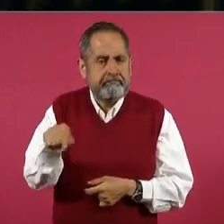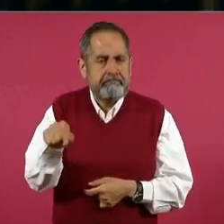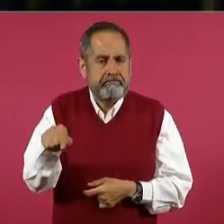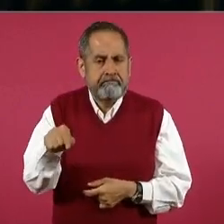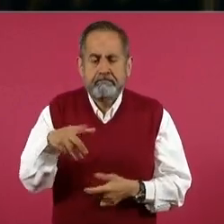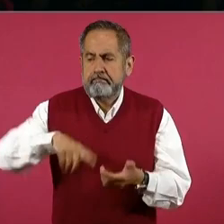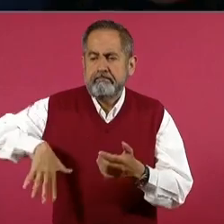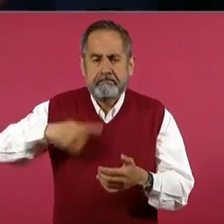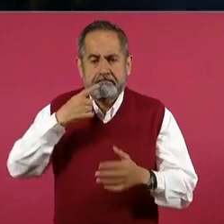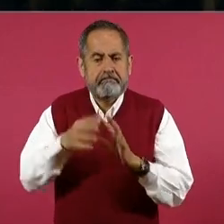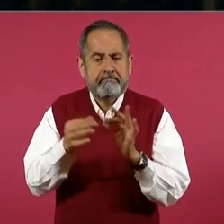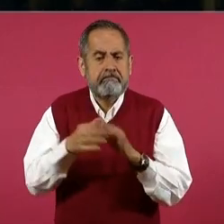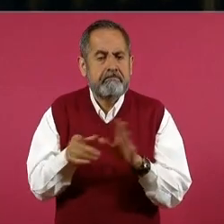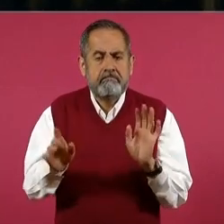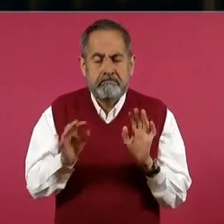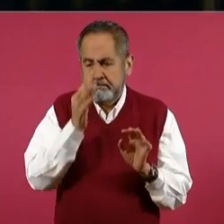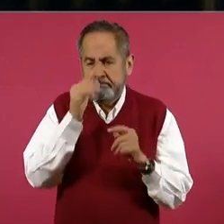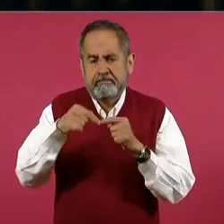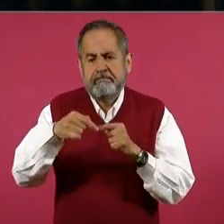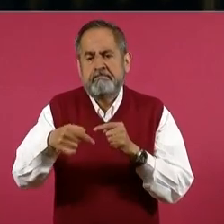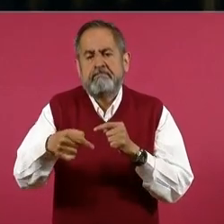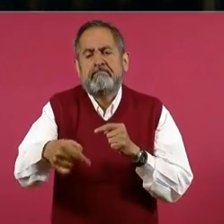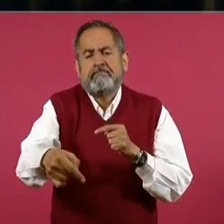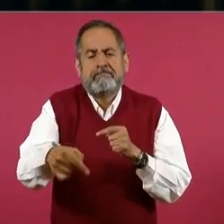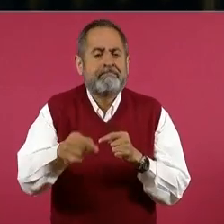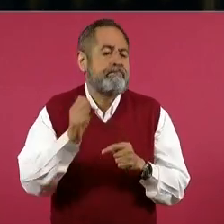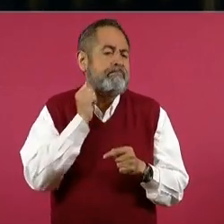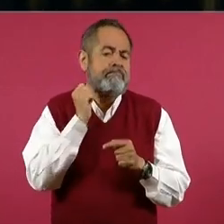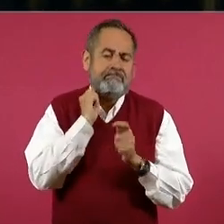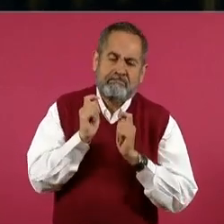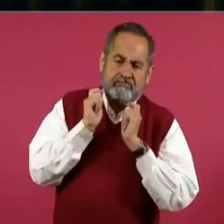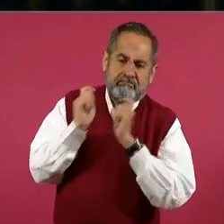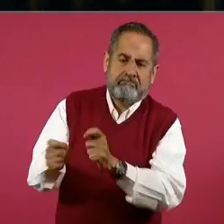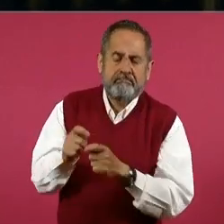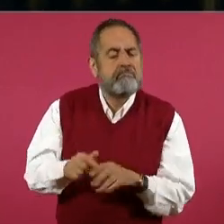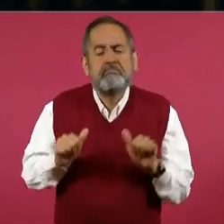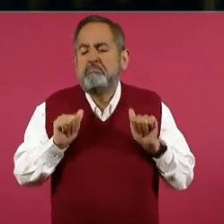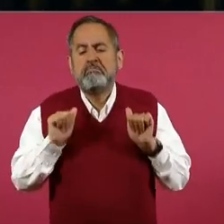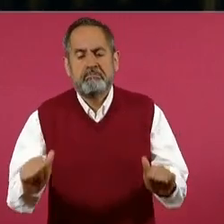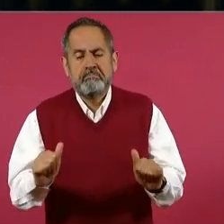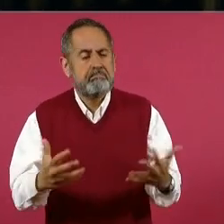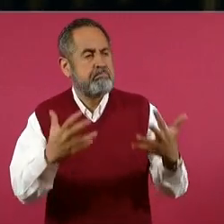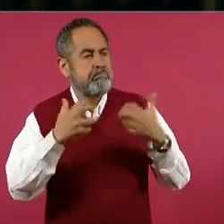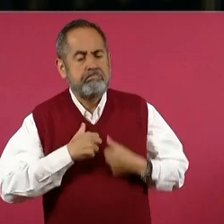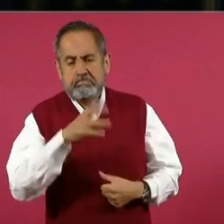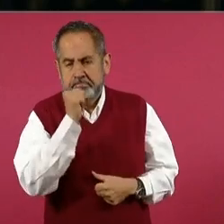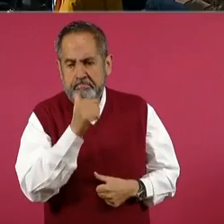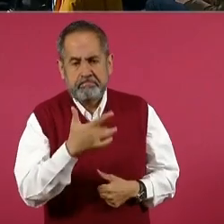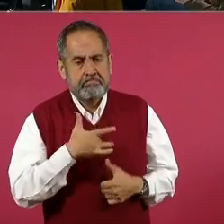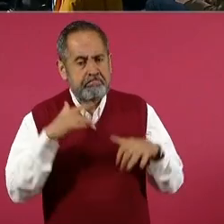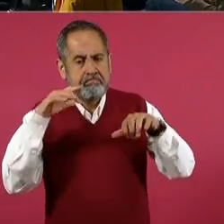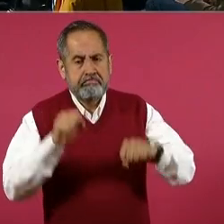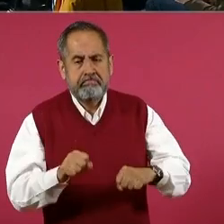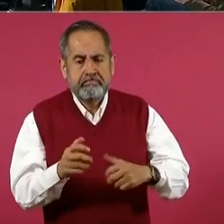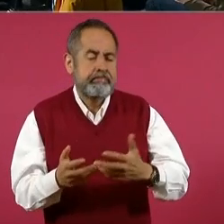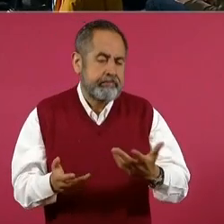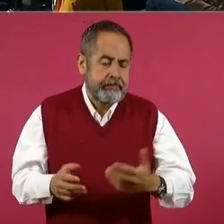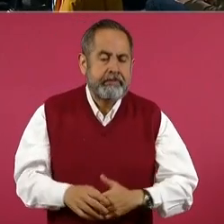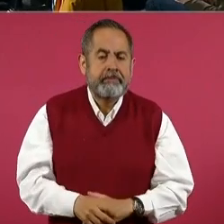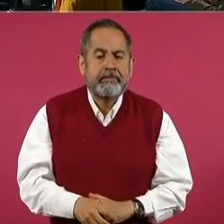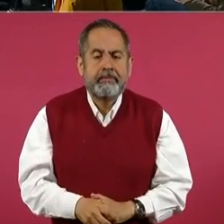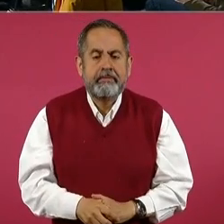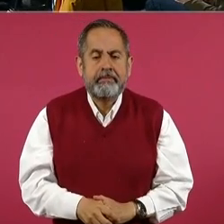que, pues, como menciona, está a unos días ya de tener fuero el exgobernador?